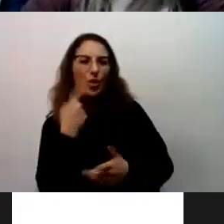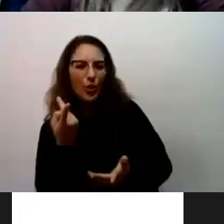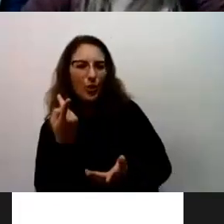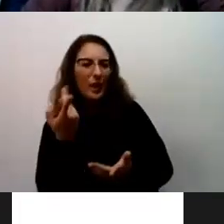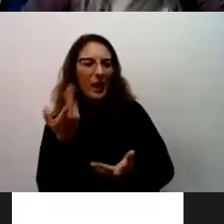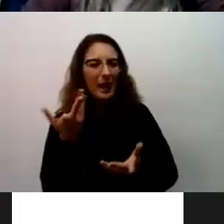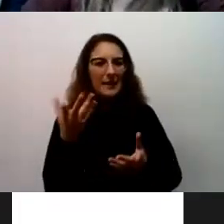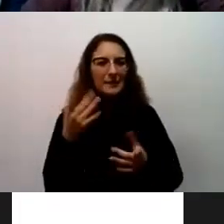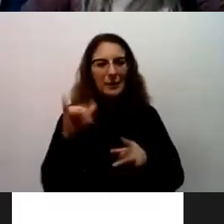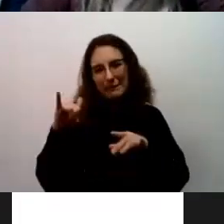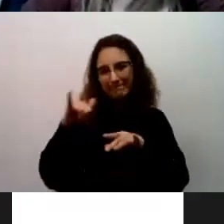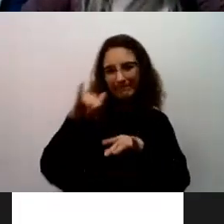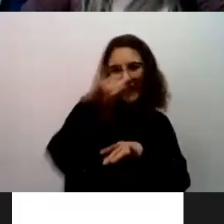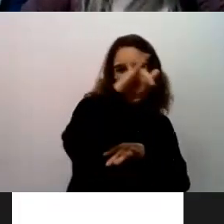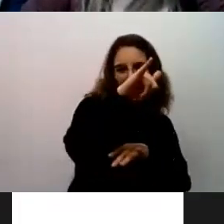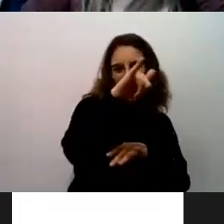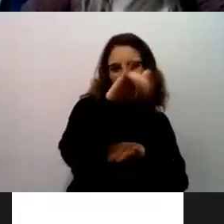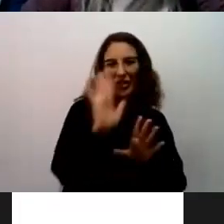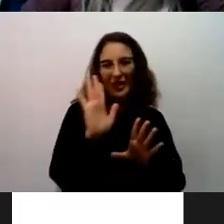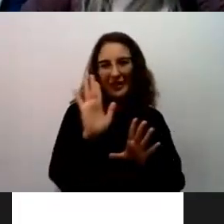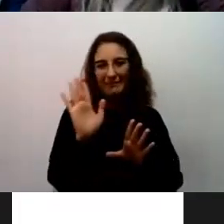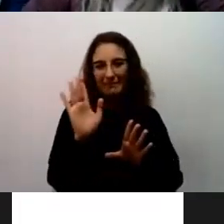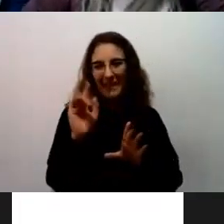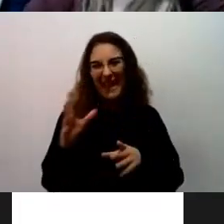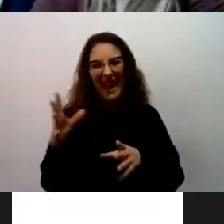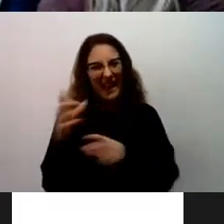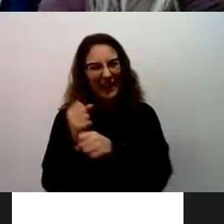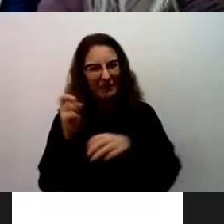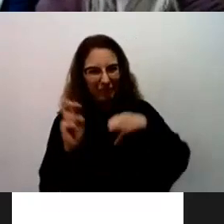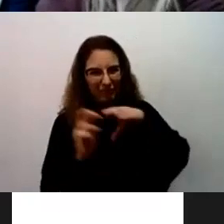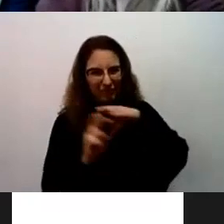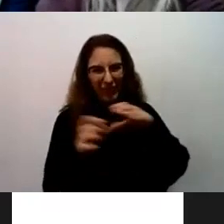aéreas, no de transporte terrestre.